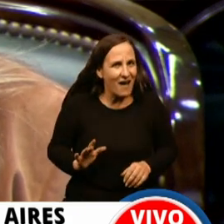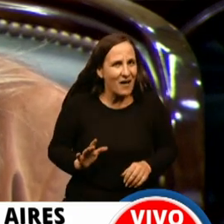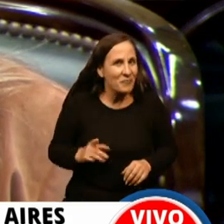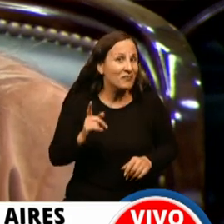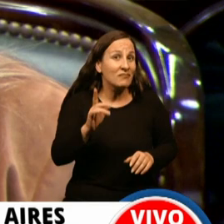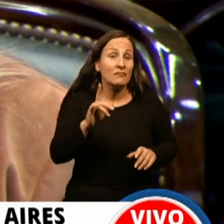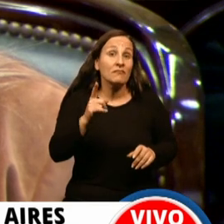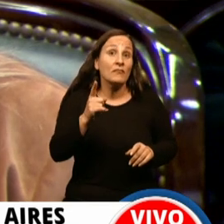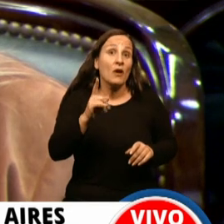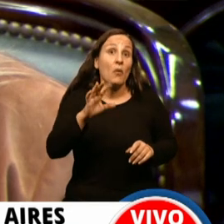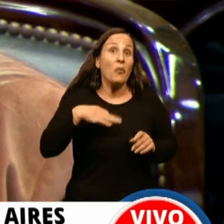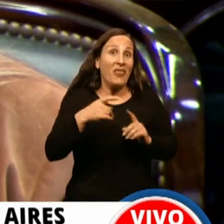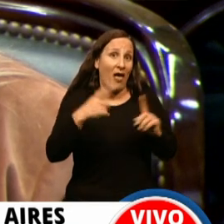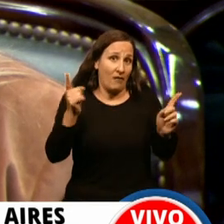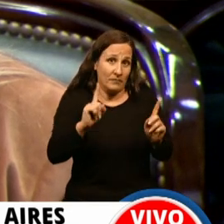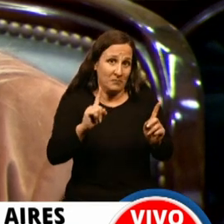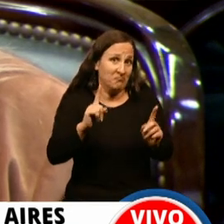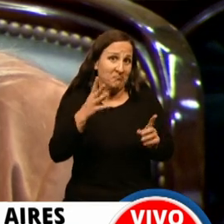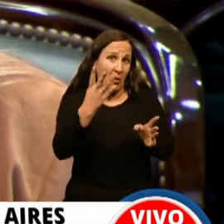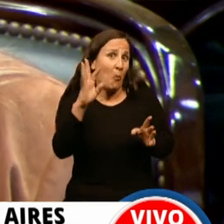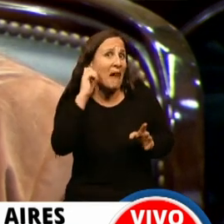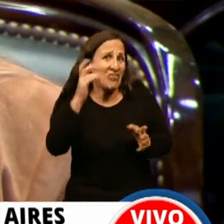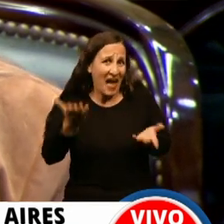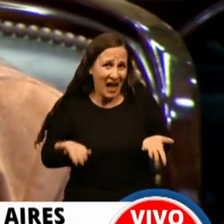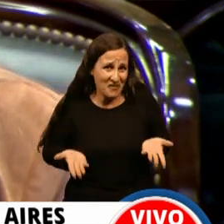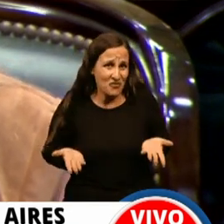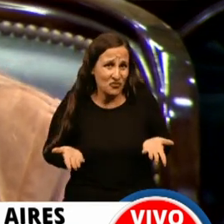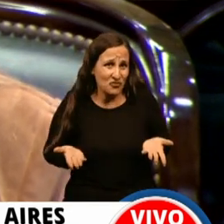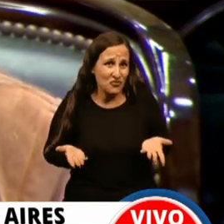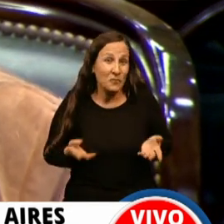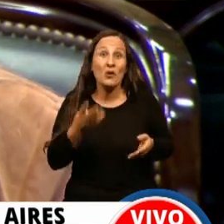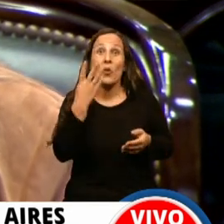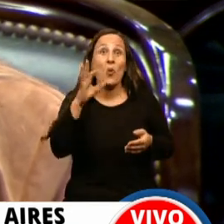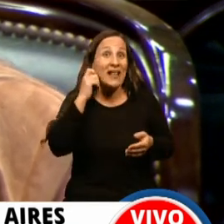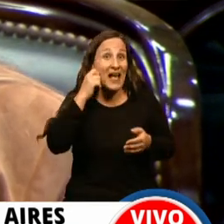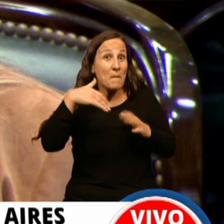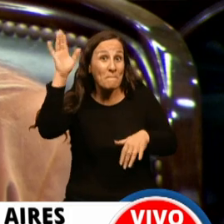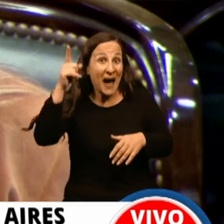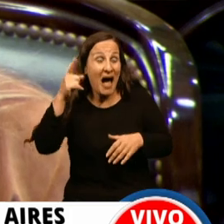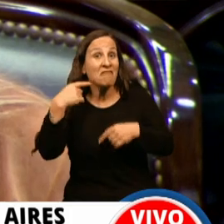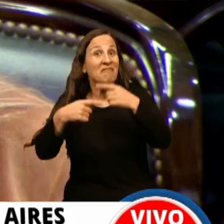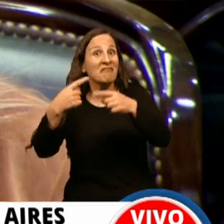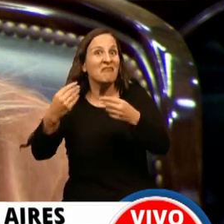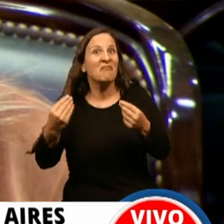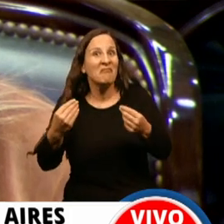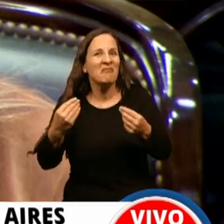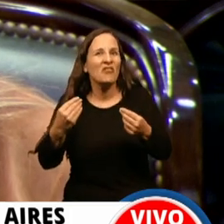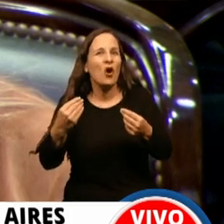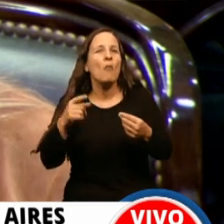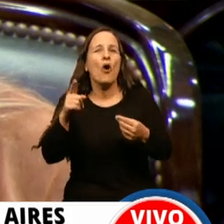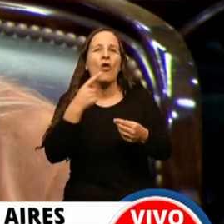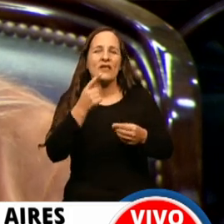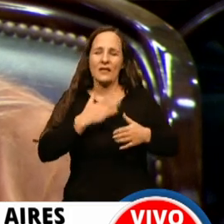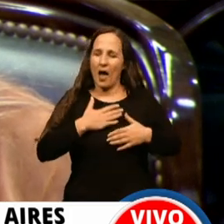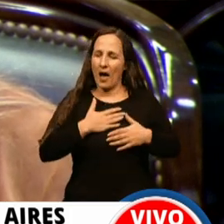es de 40 años porque las que superan los 40 años saben cómo se llaman a sí mismas